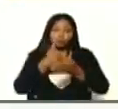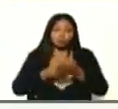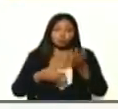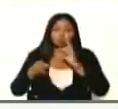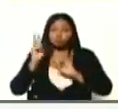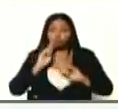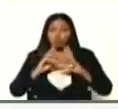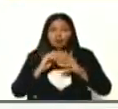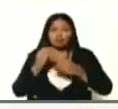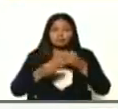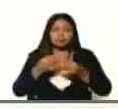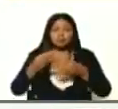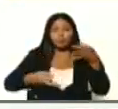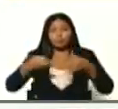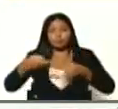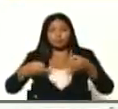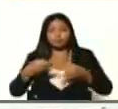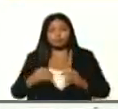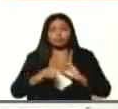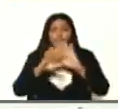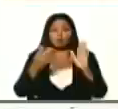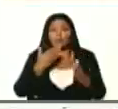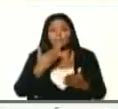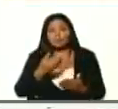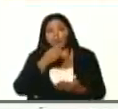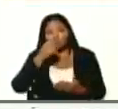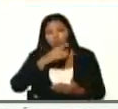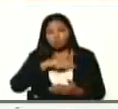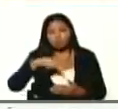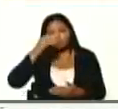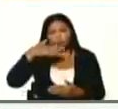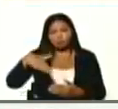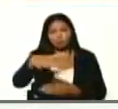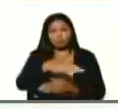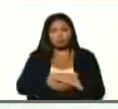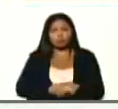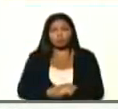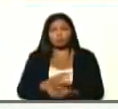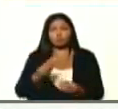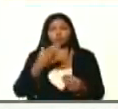y hacer justicia, que es lo que clama nuestro pueblo. Muchísimas gracias.